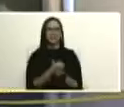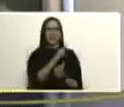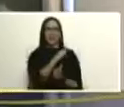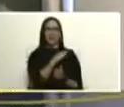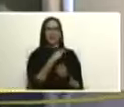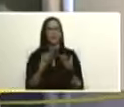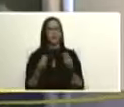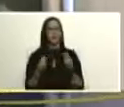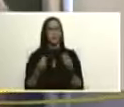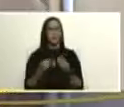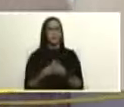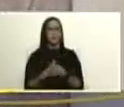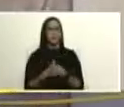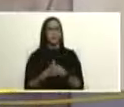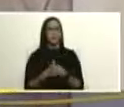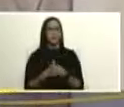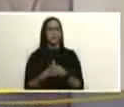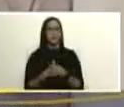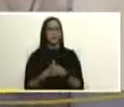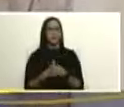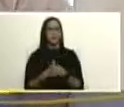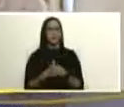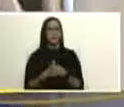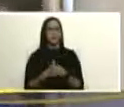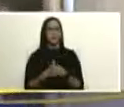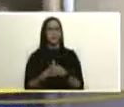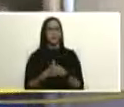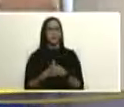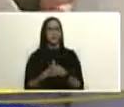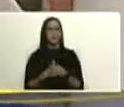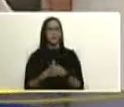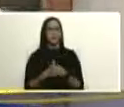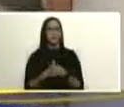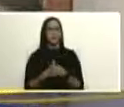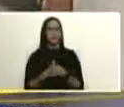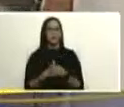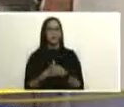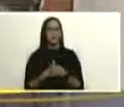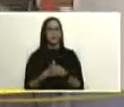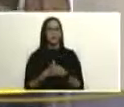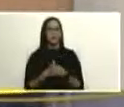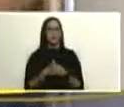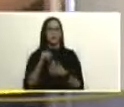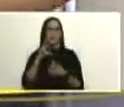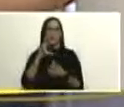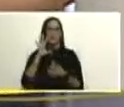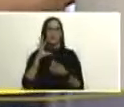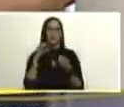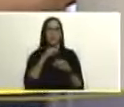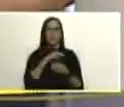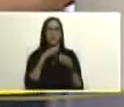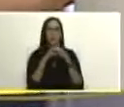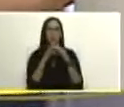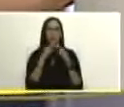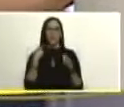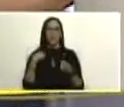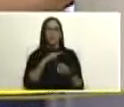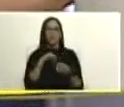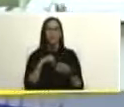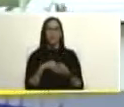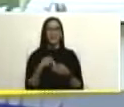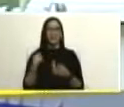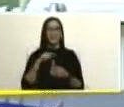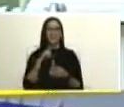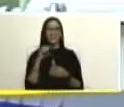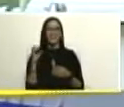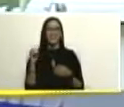como... ¿Cuántos tenemos? Como 5, mucho, mucho. Como 35 grupos tenemos nosotros. Yo tengo como 100.